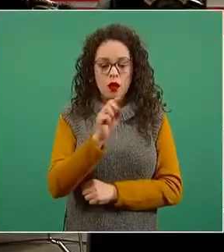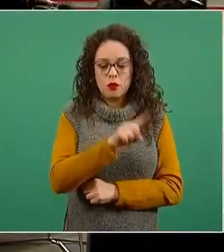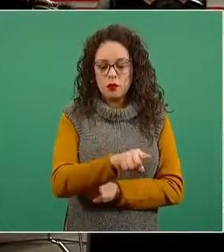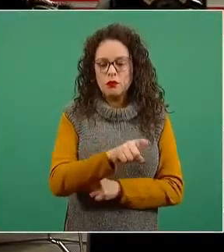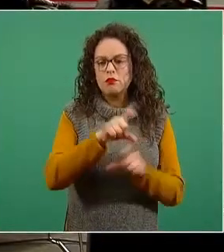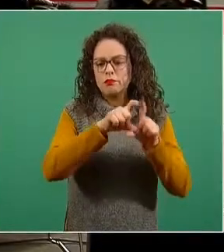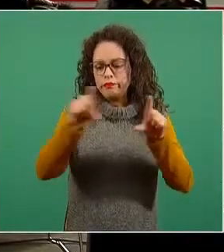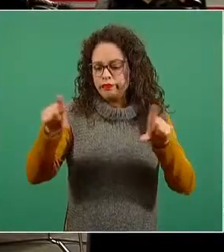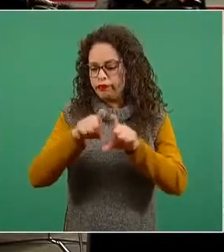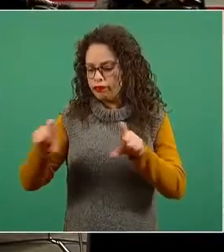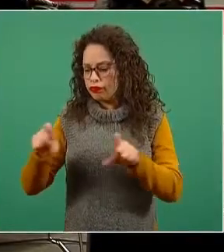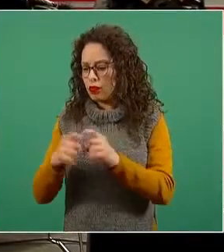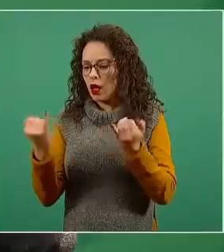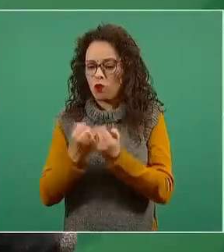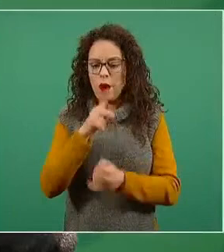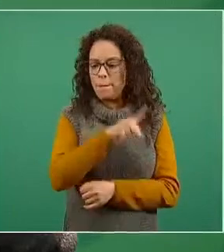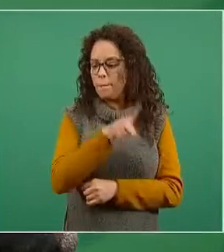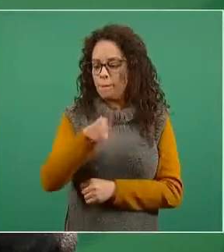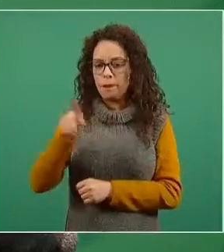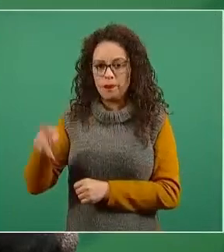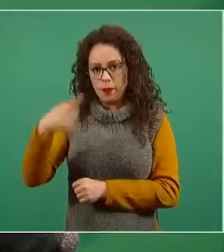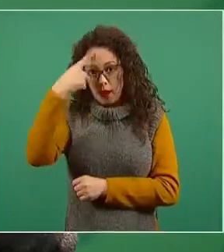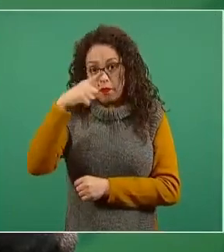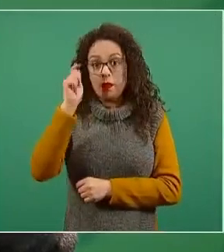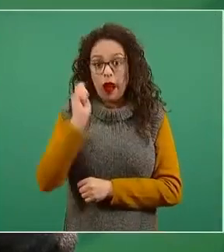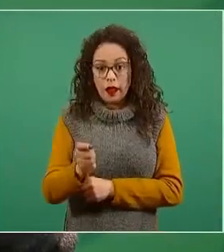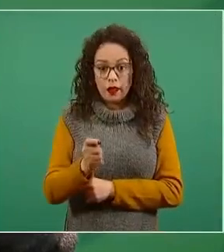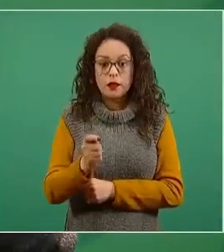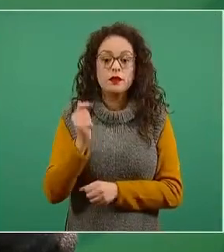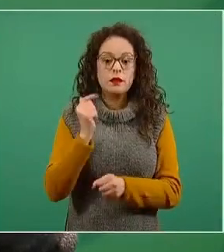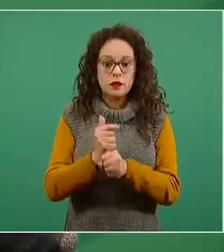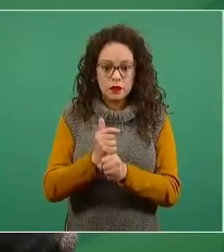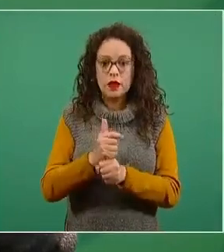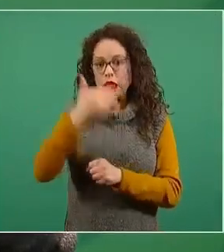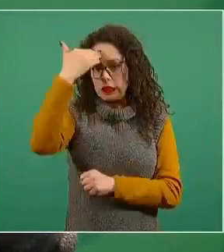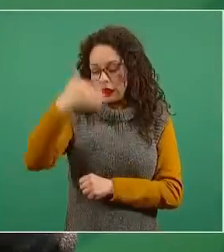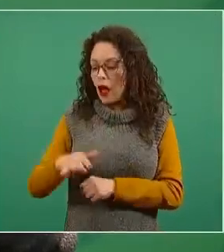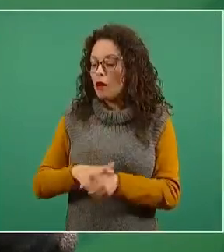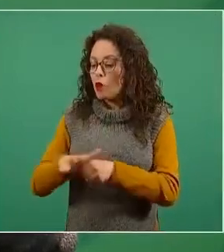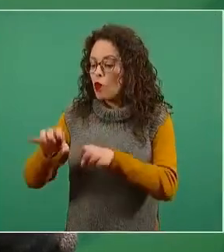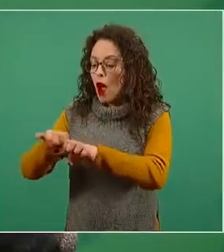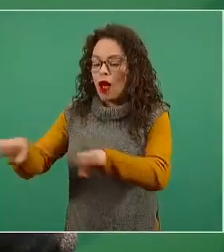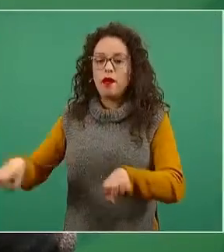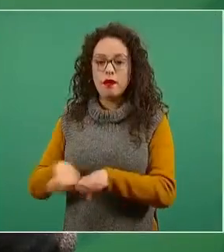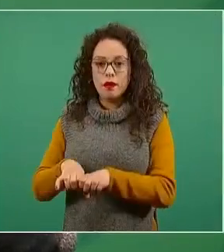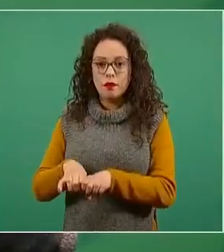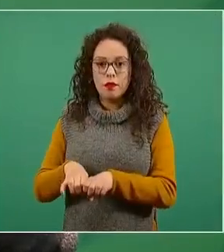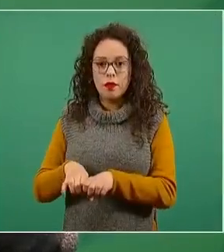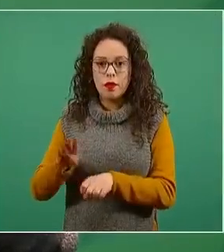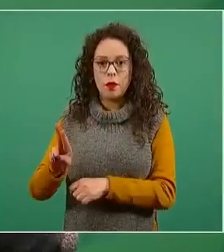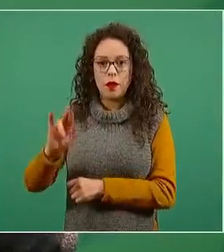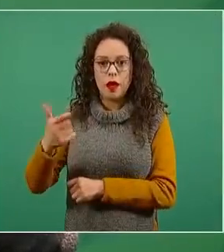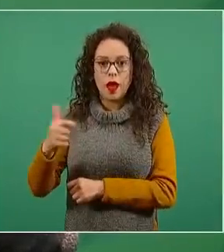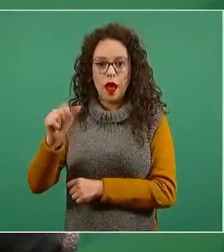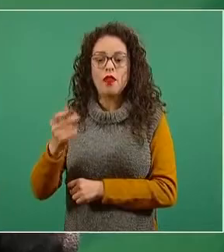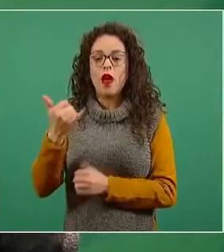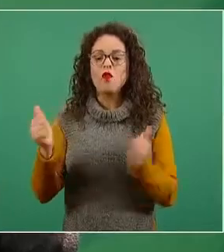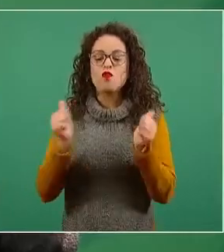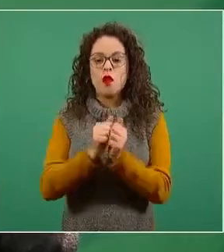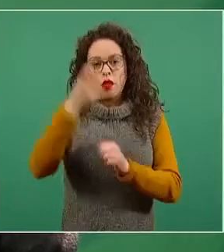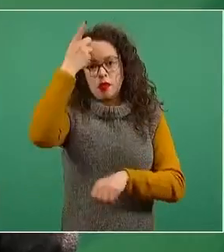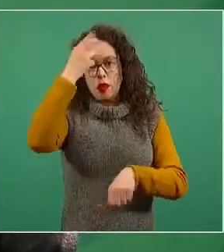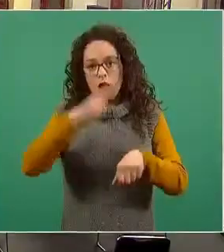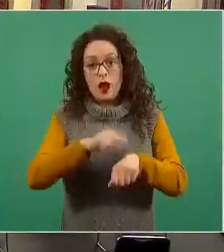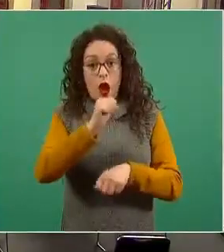validación de reconocimiento precisamente de la brigada y de los directores de hospitales.